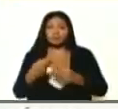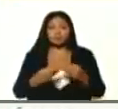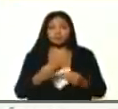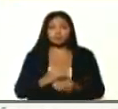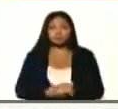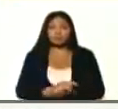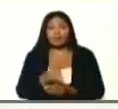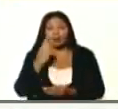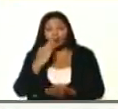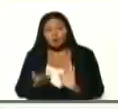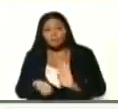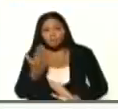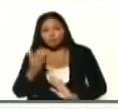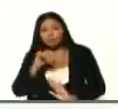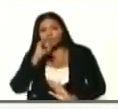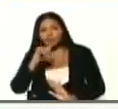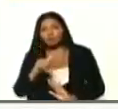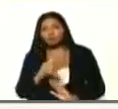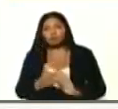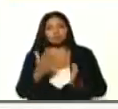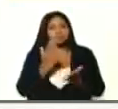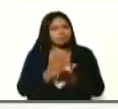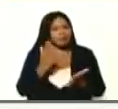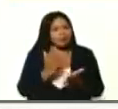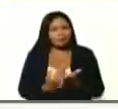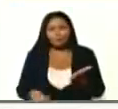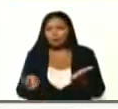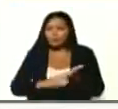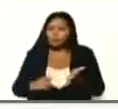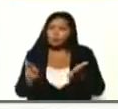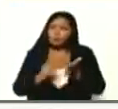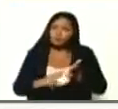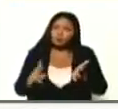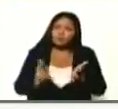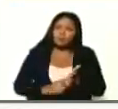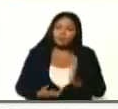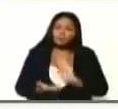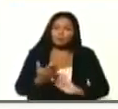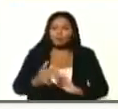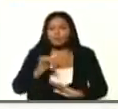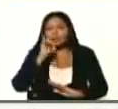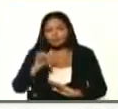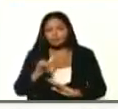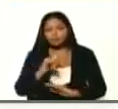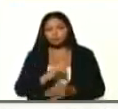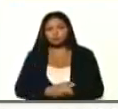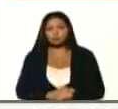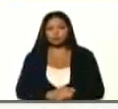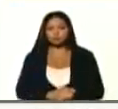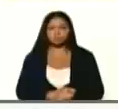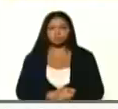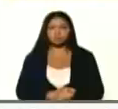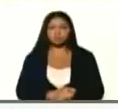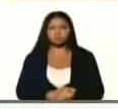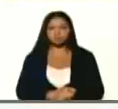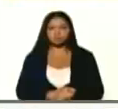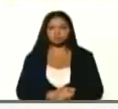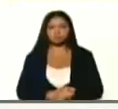lo importante de la denuncia, siempre lo voy a destacar y lo voy a ratificar y lo voy